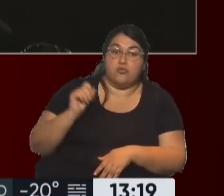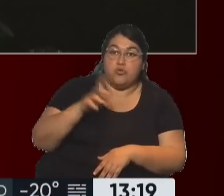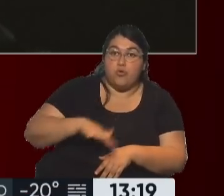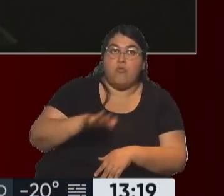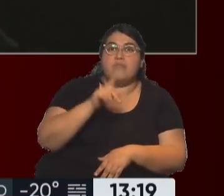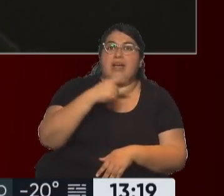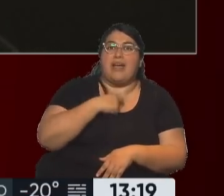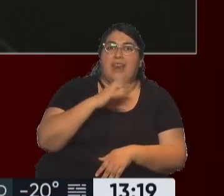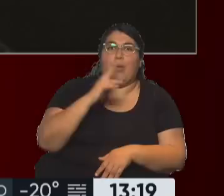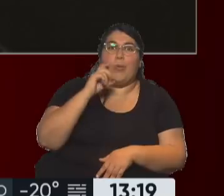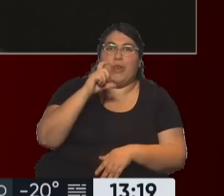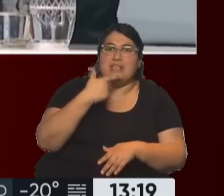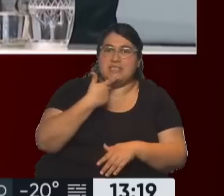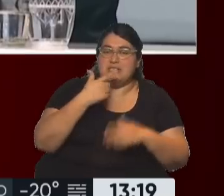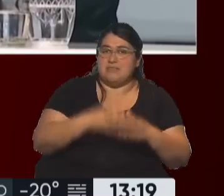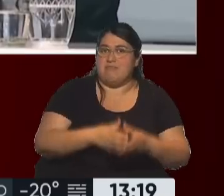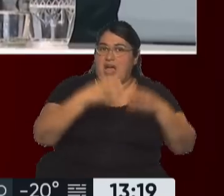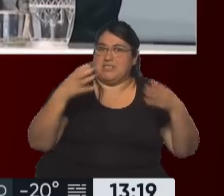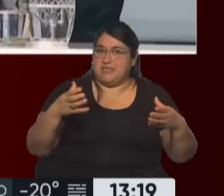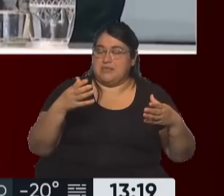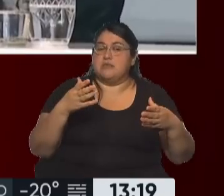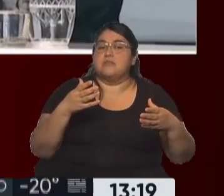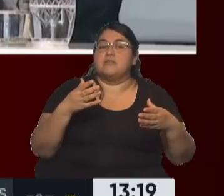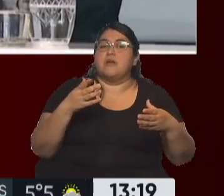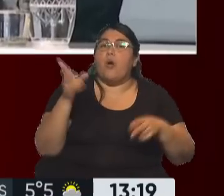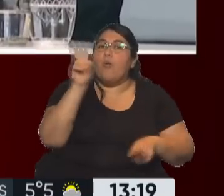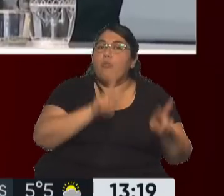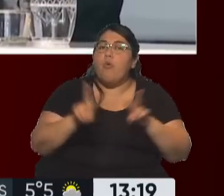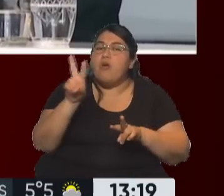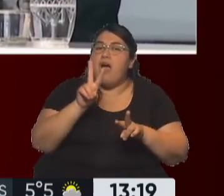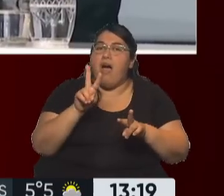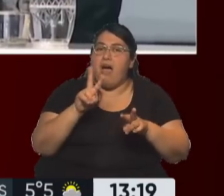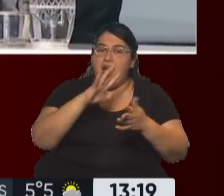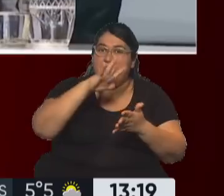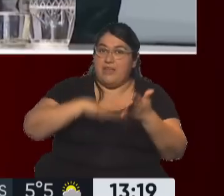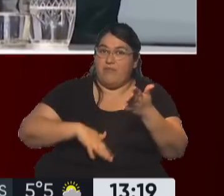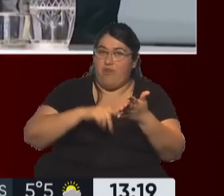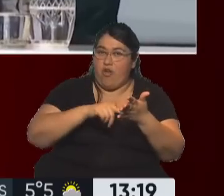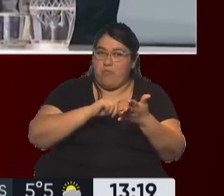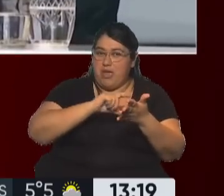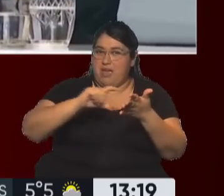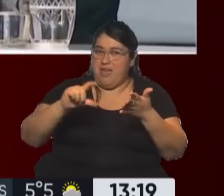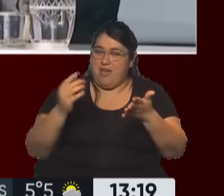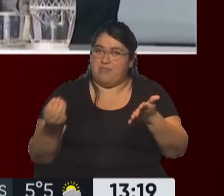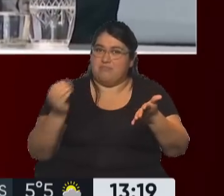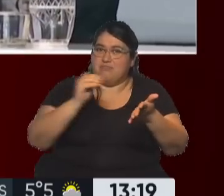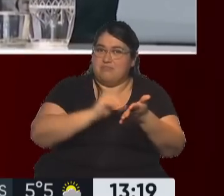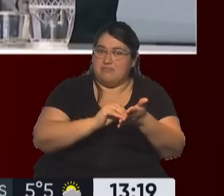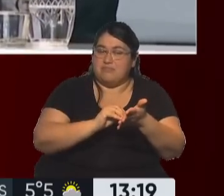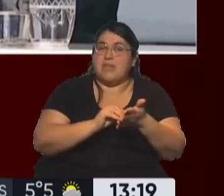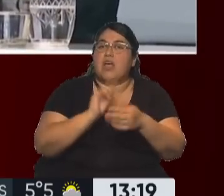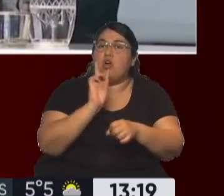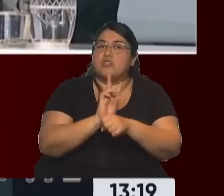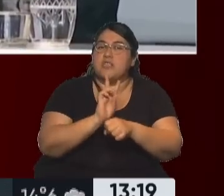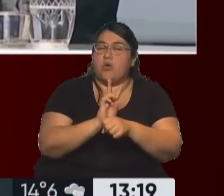BRICS, negoció o buscó no solamente incluir este párrafo que decía el informe, ¿no?, acerca de cómo ampliar el Consejo de Seguridad,